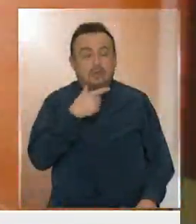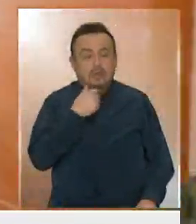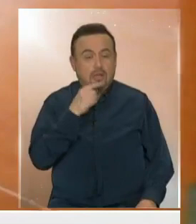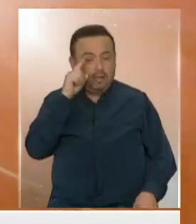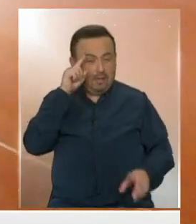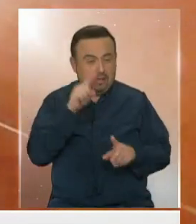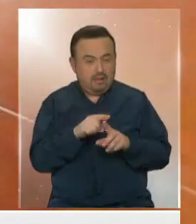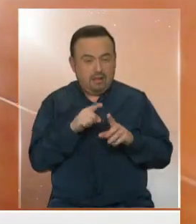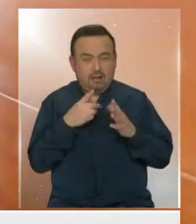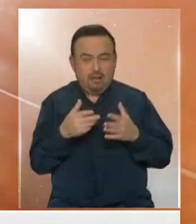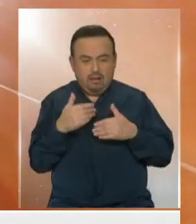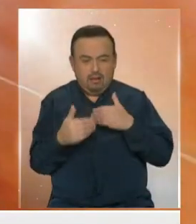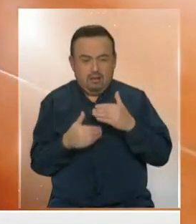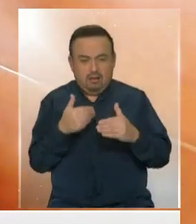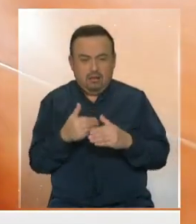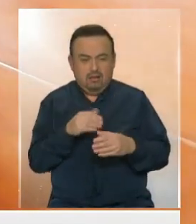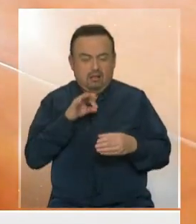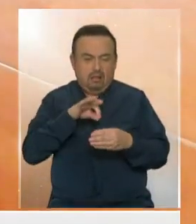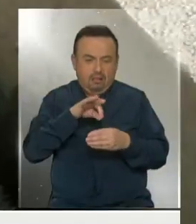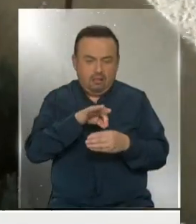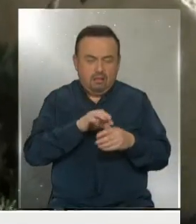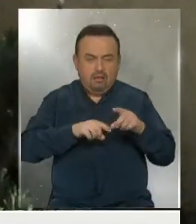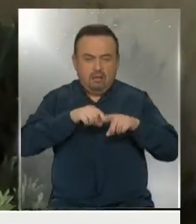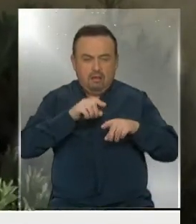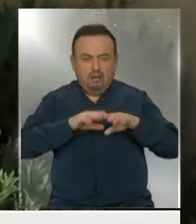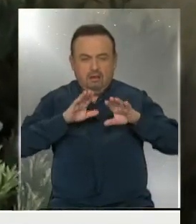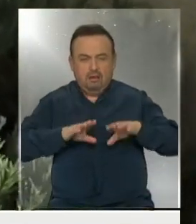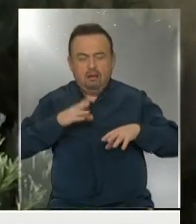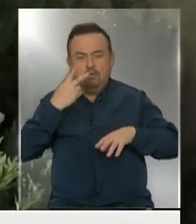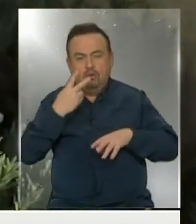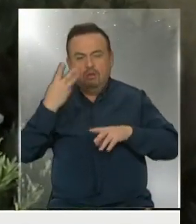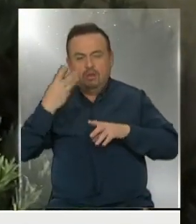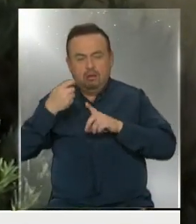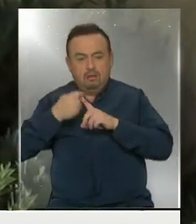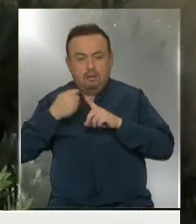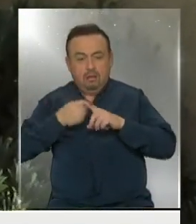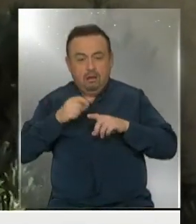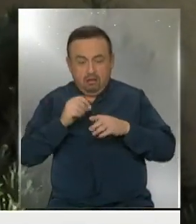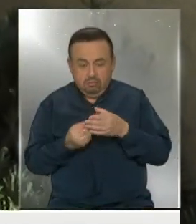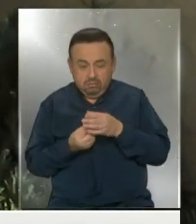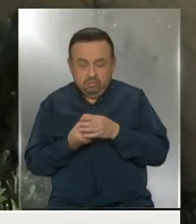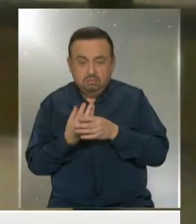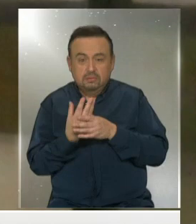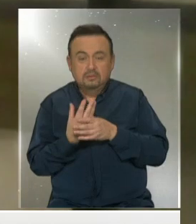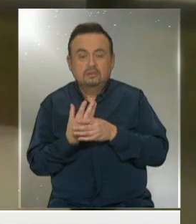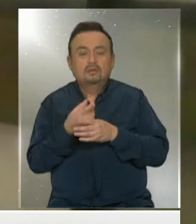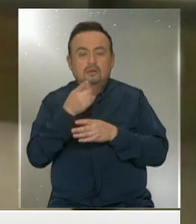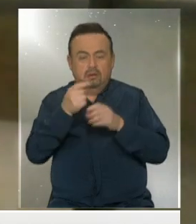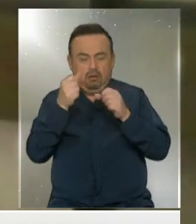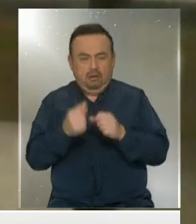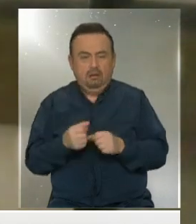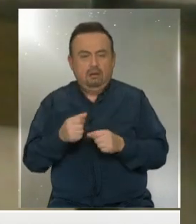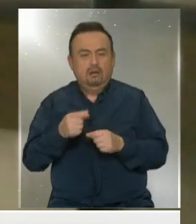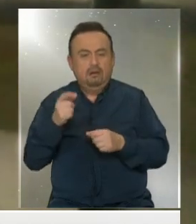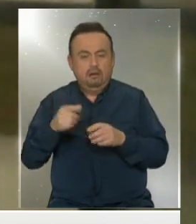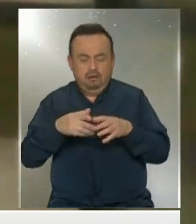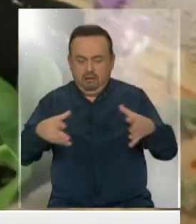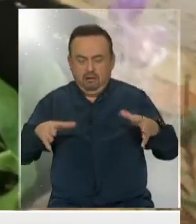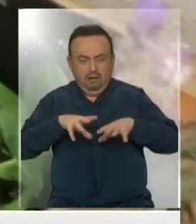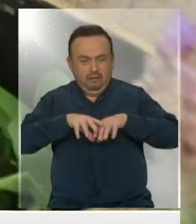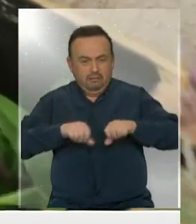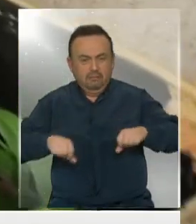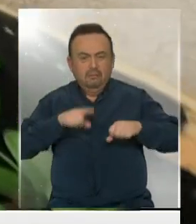prefiere saltarse el proceso de fertilizar suelos y esperar 2 a 3 meses que nazca su primer cultivo, puede comprar un huerto ya